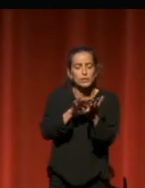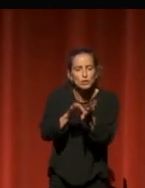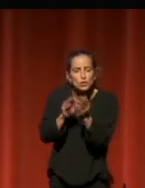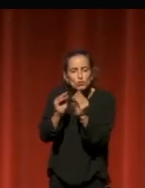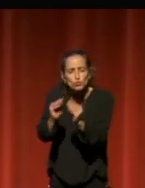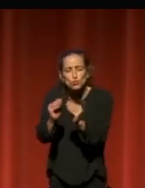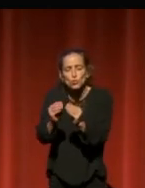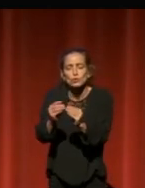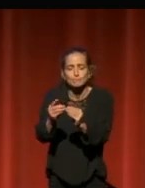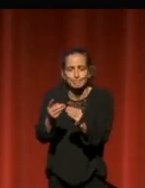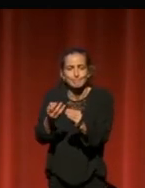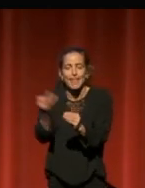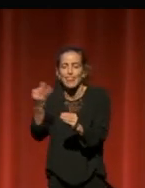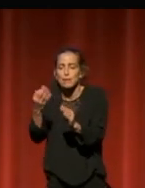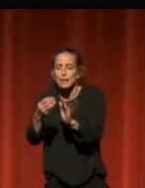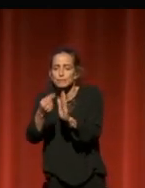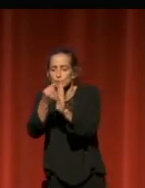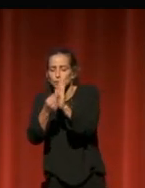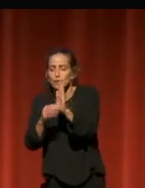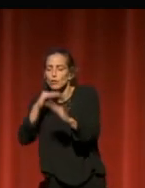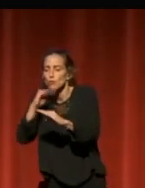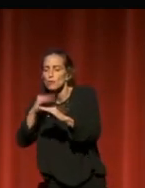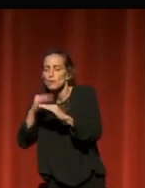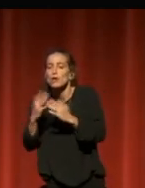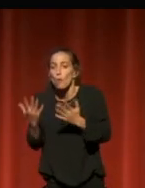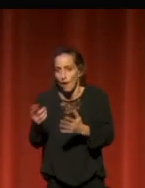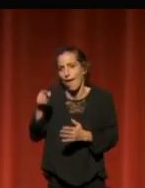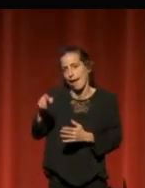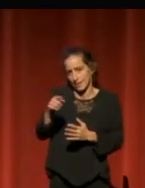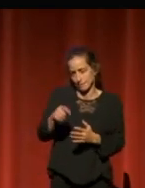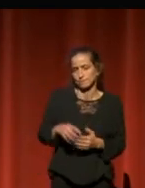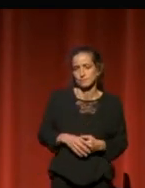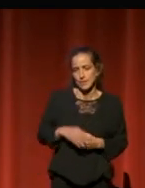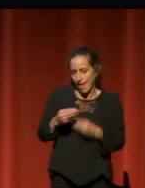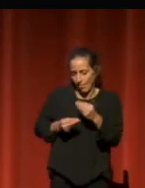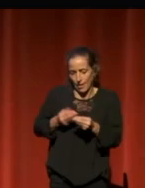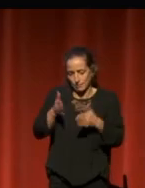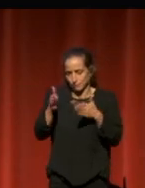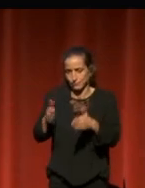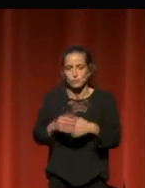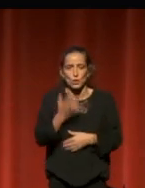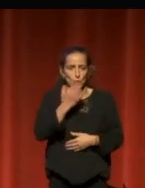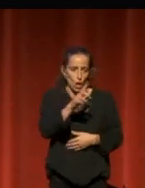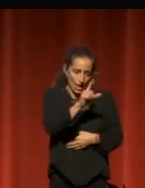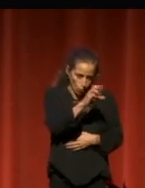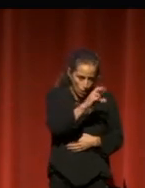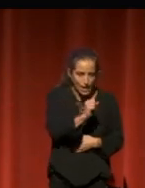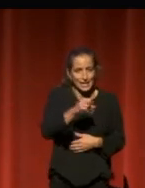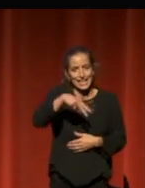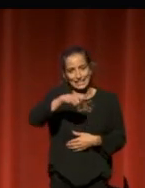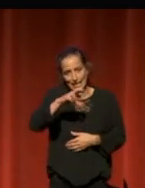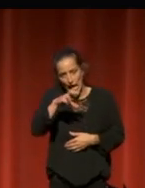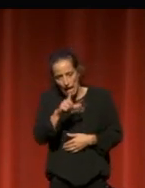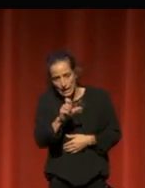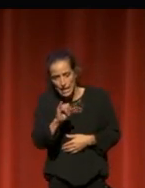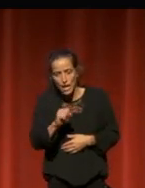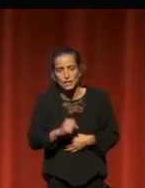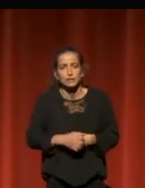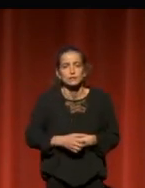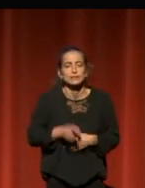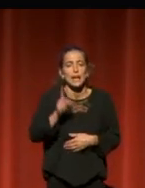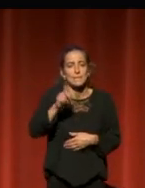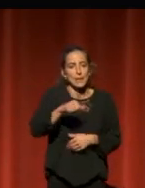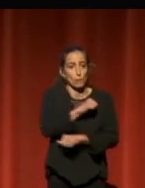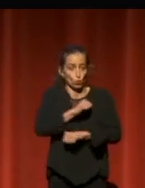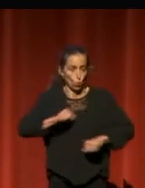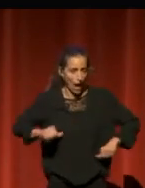tal. Laura, antes Óscar, ayer Natalia, también la compañera de